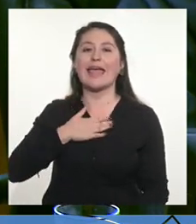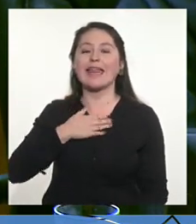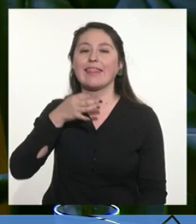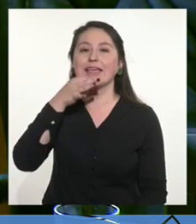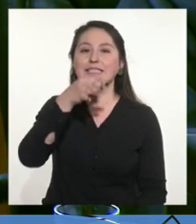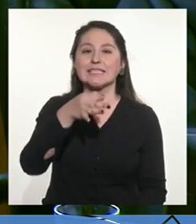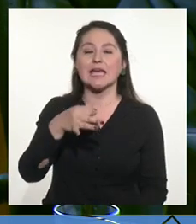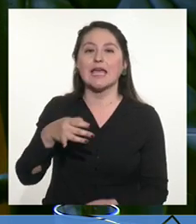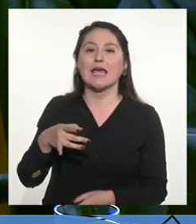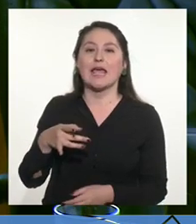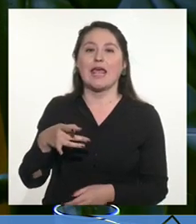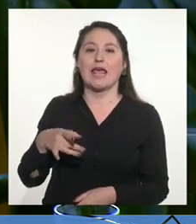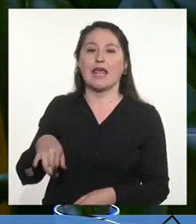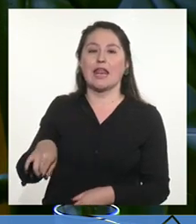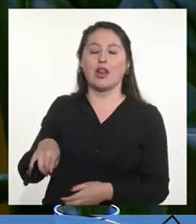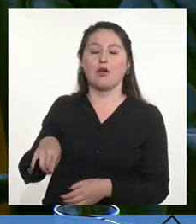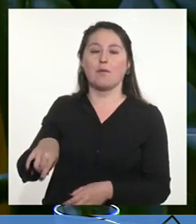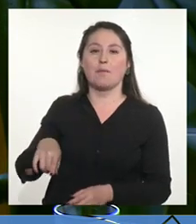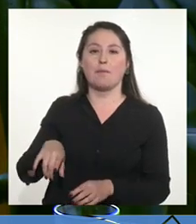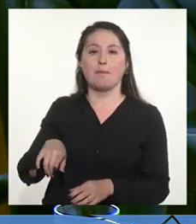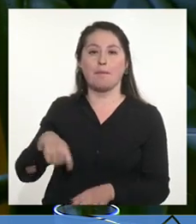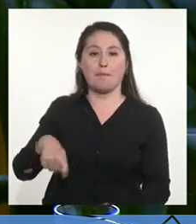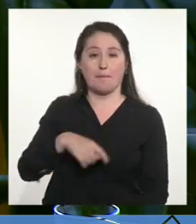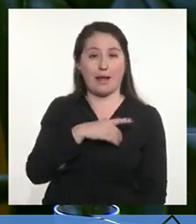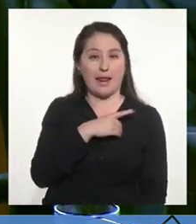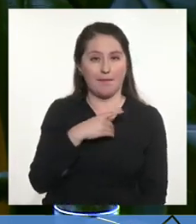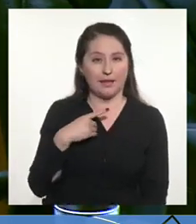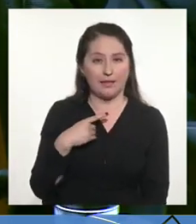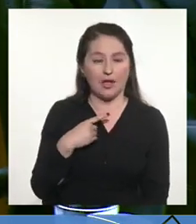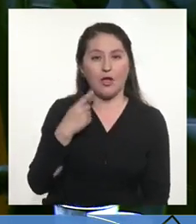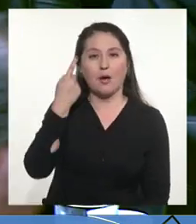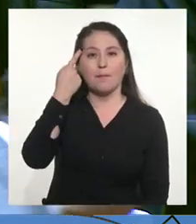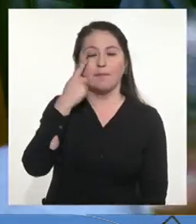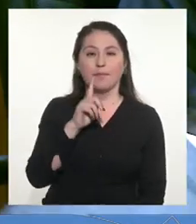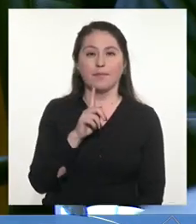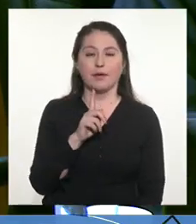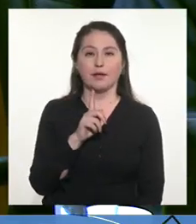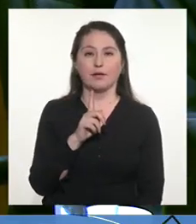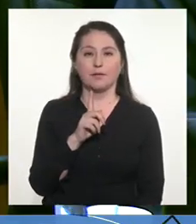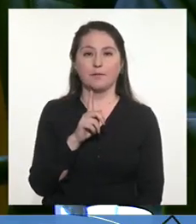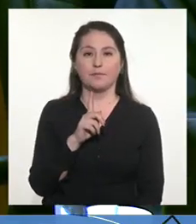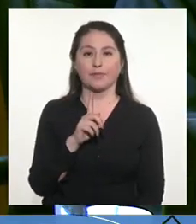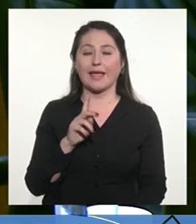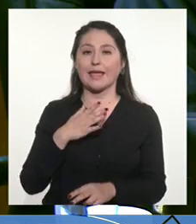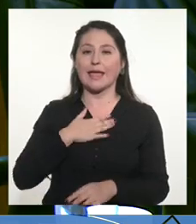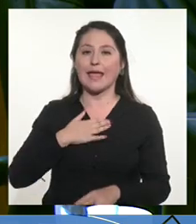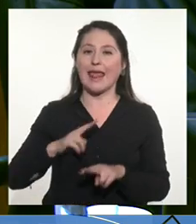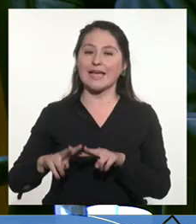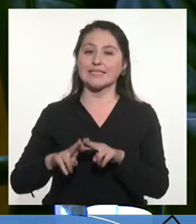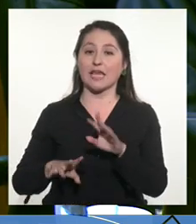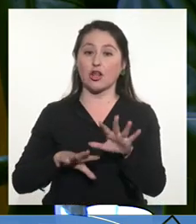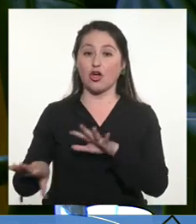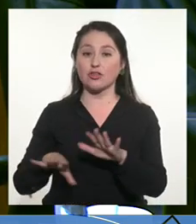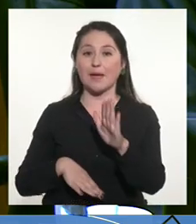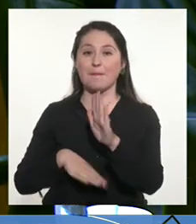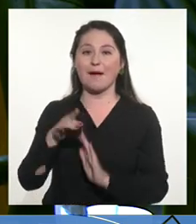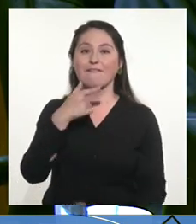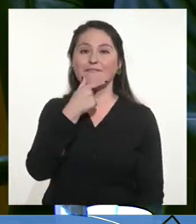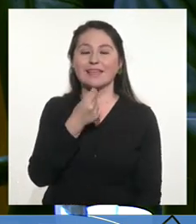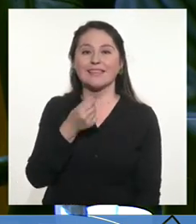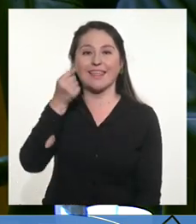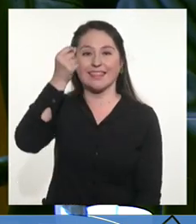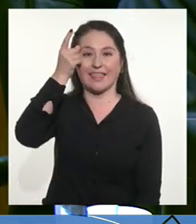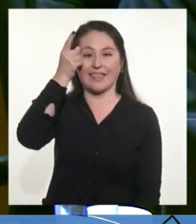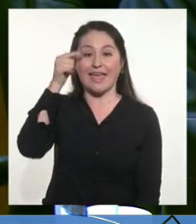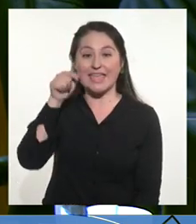echo de menos asesoría que es interesante importante entienden hacer cosas que sean más fáciles de entender y